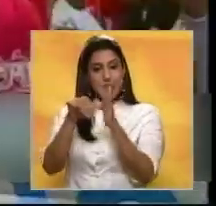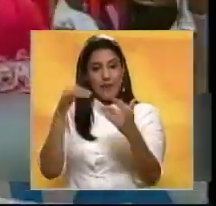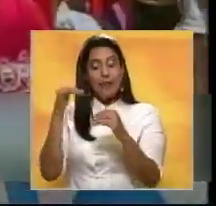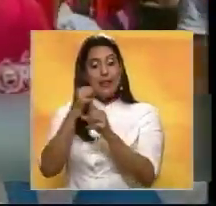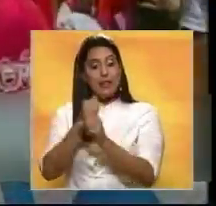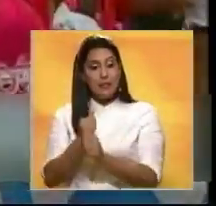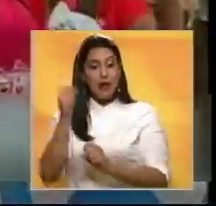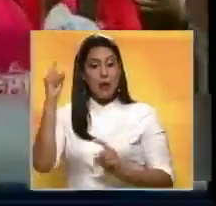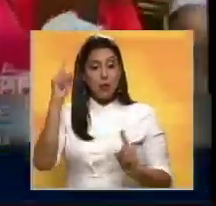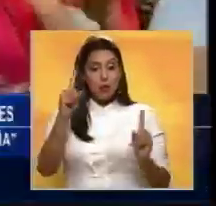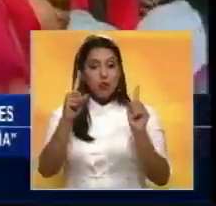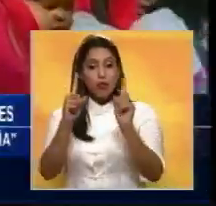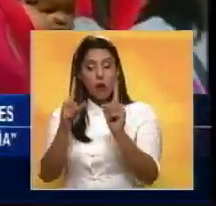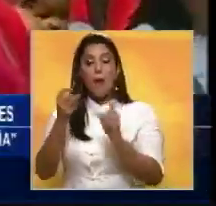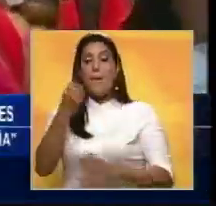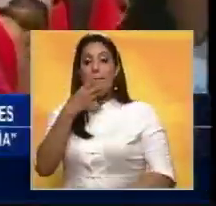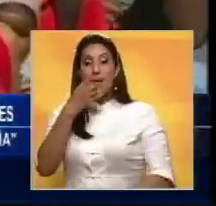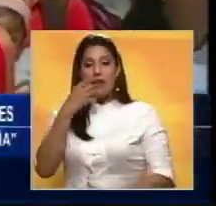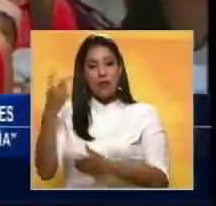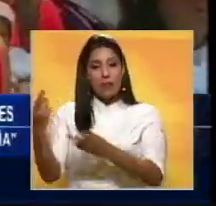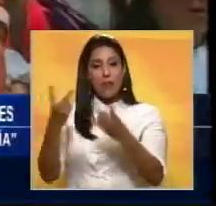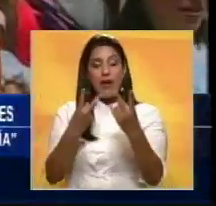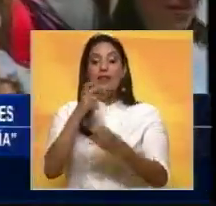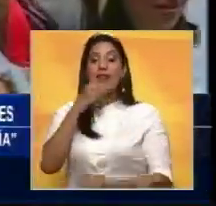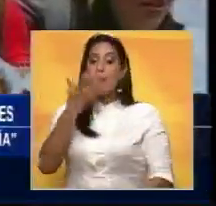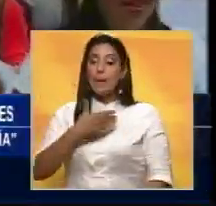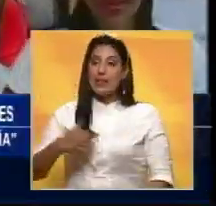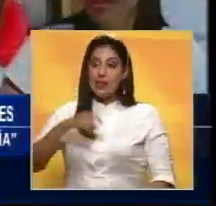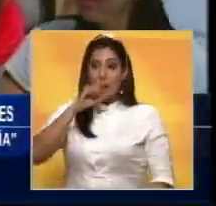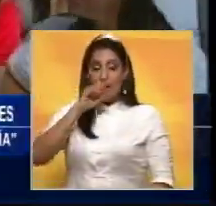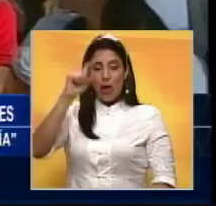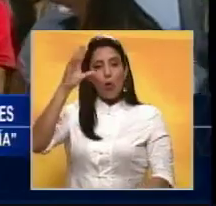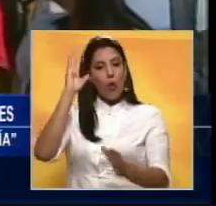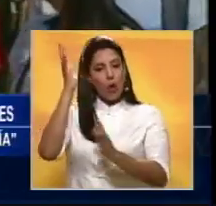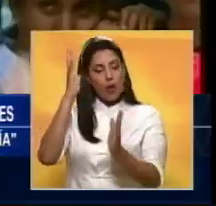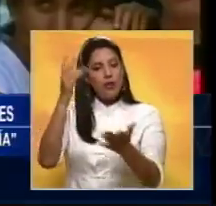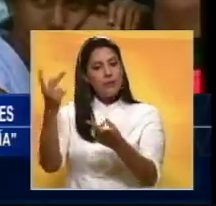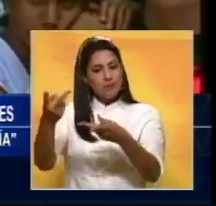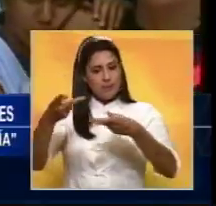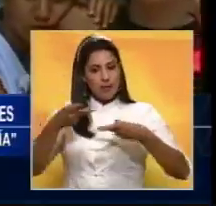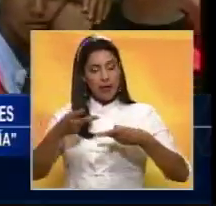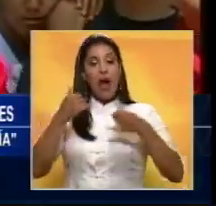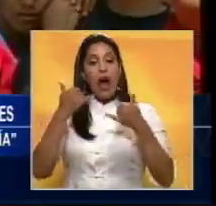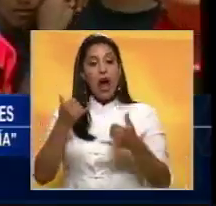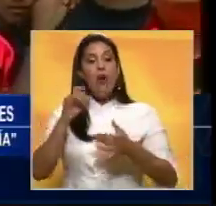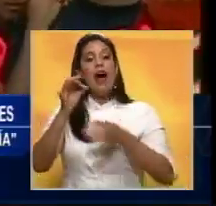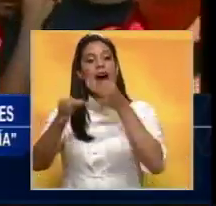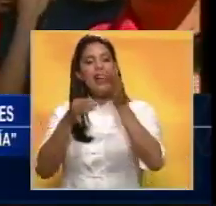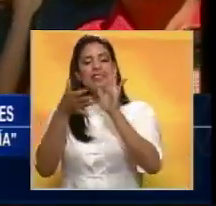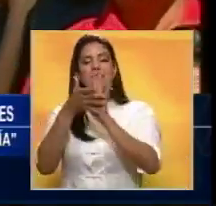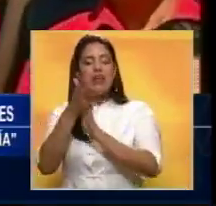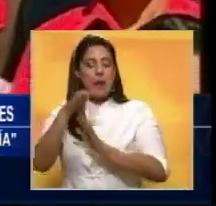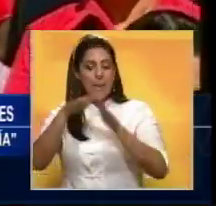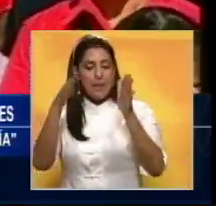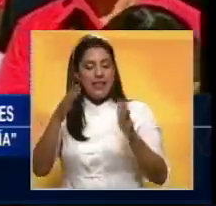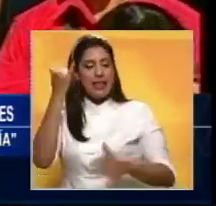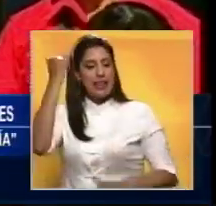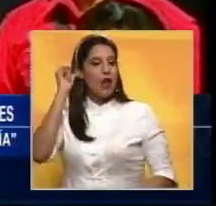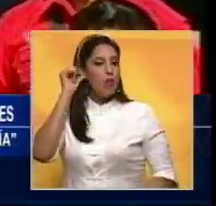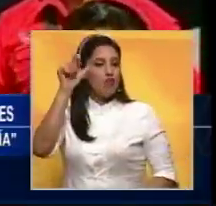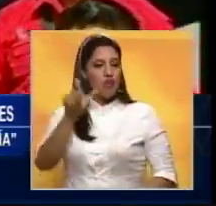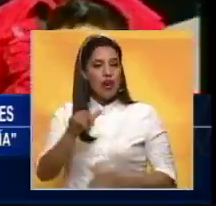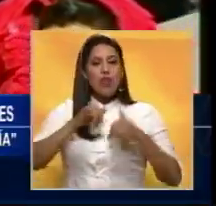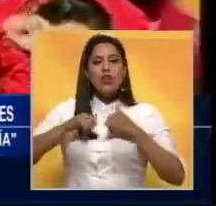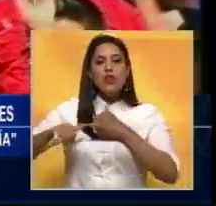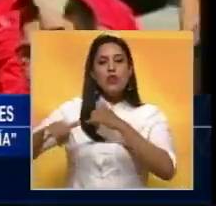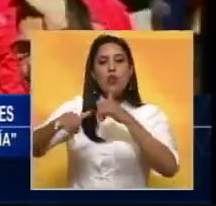Se espera que a su llegada a Miraflores sean recibidas por el presidente de la República, Nicolás Maduro. La convocatoria fue hecha por la ministra para la Mujer e Igualdad